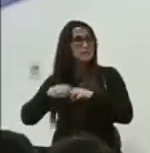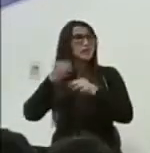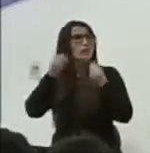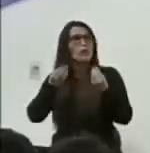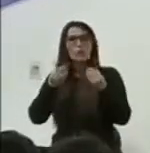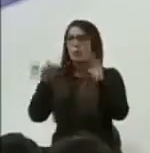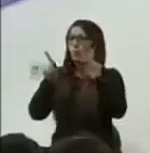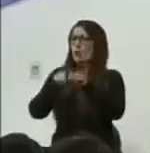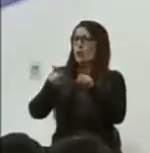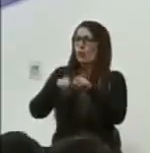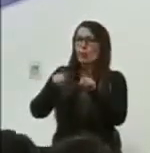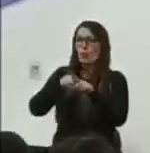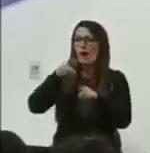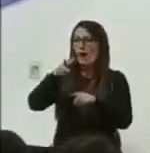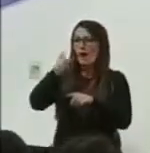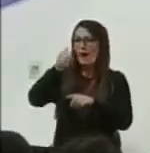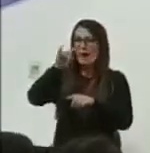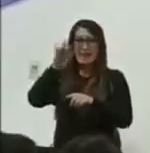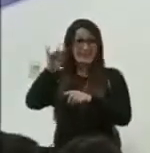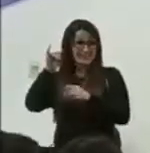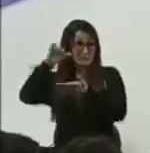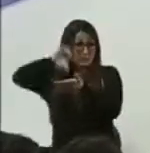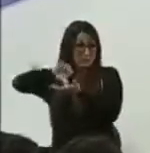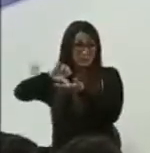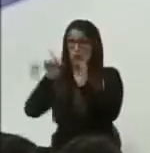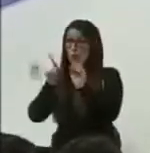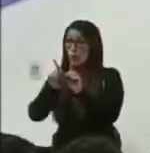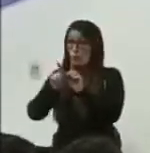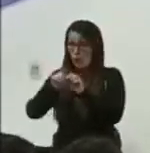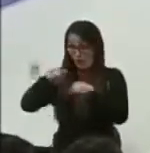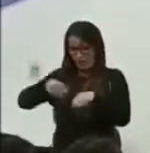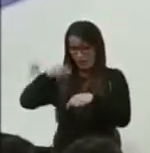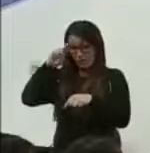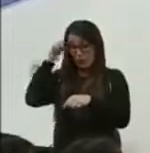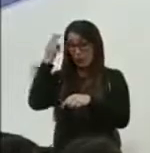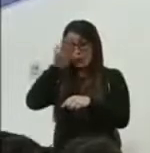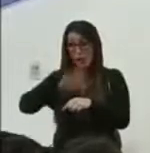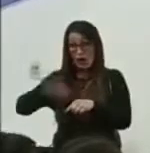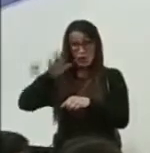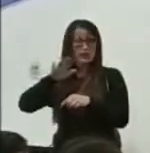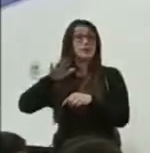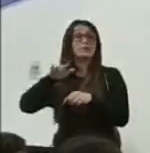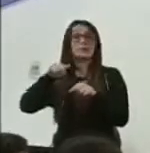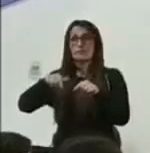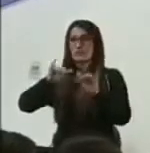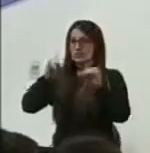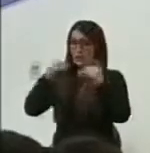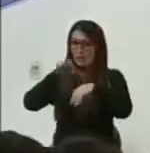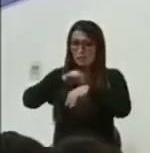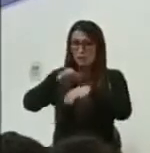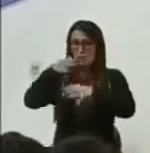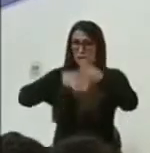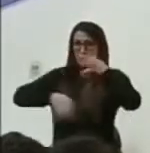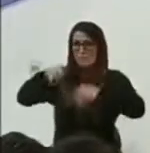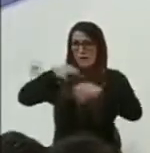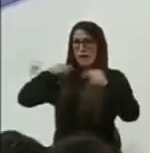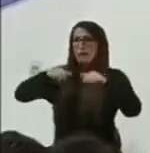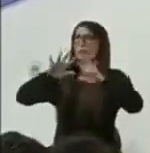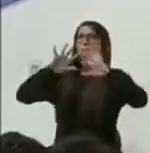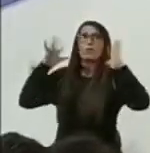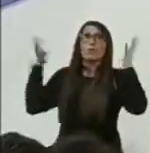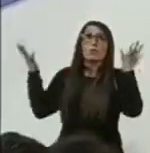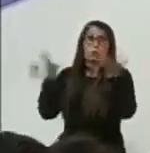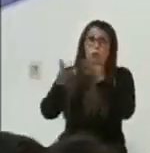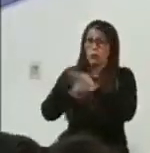igual al de Haití, ¿verdad? Y a mí los médicos me han explicado que el índice de mortalidad en el